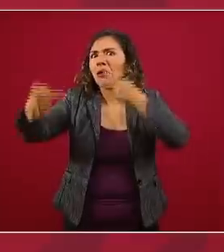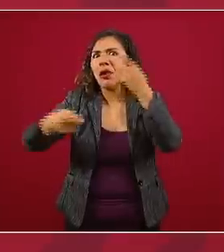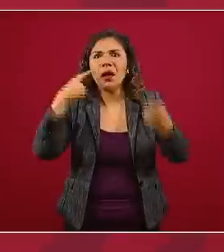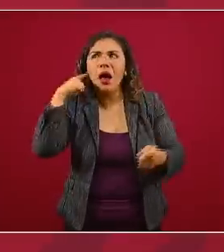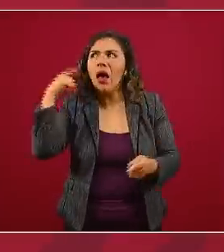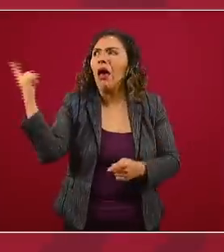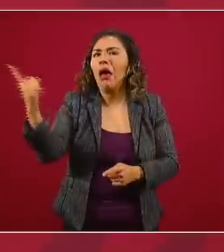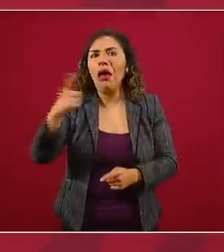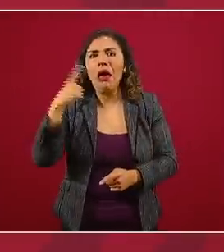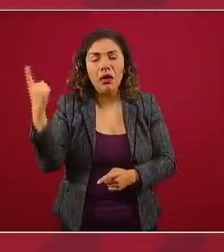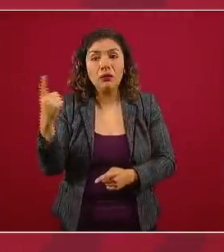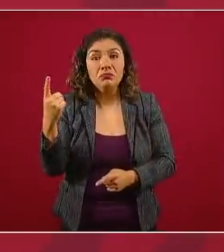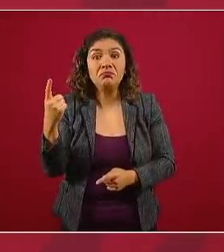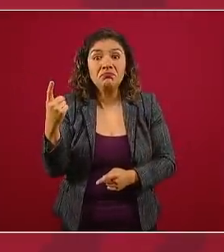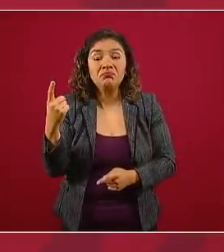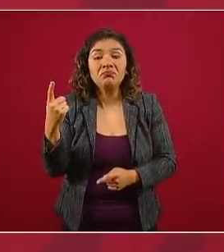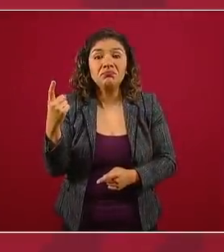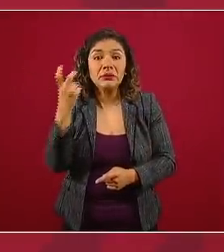qué